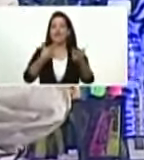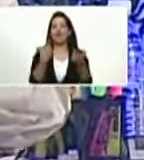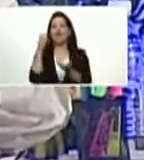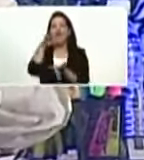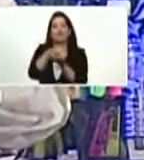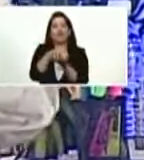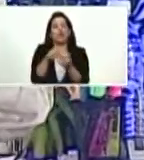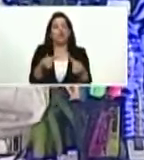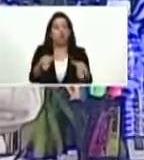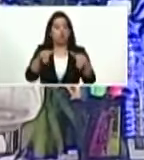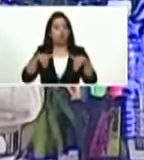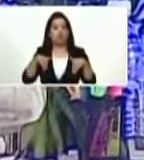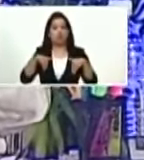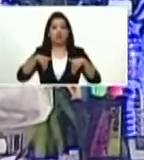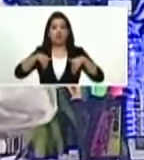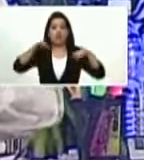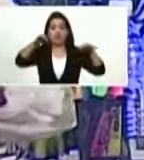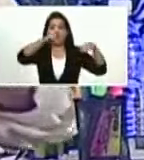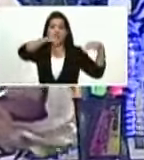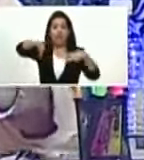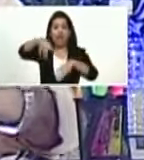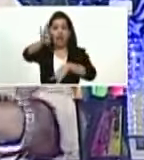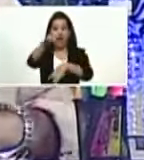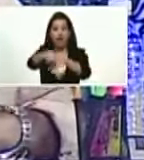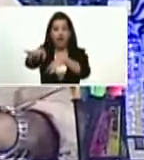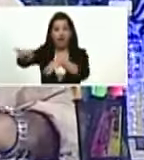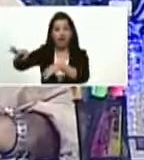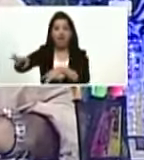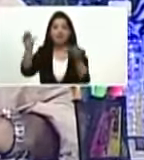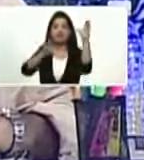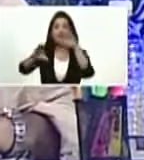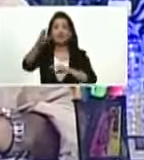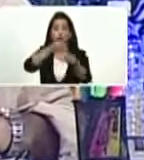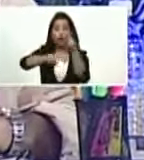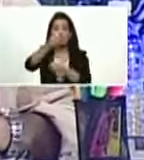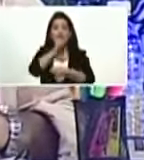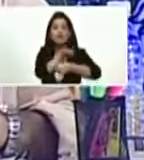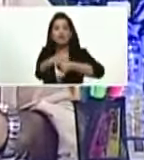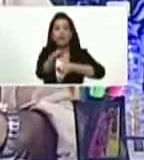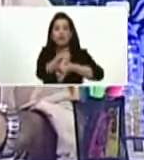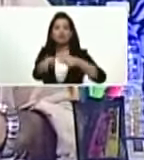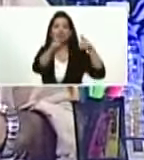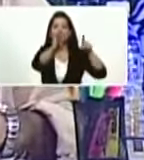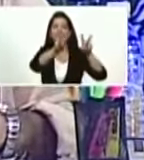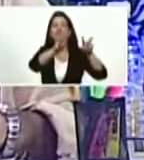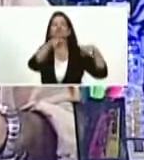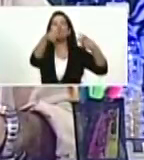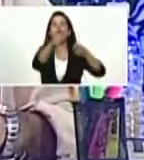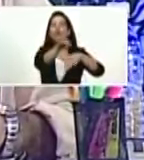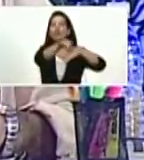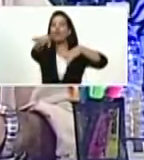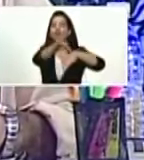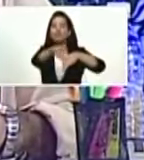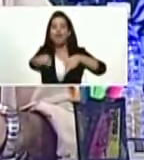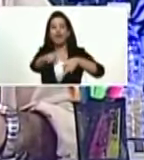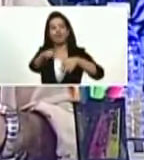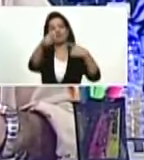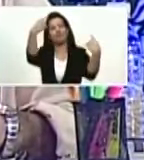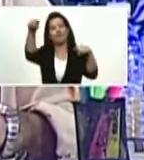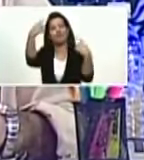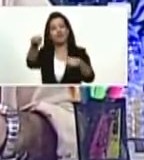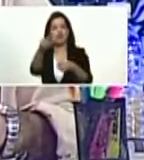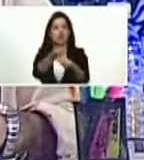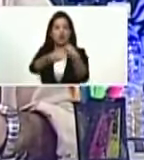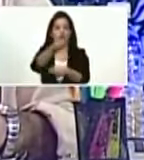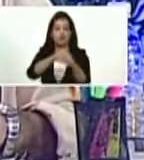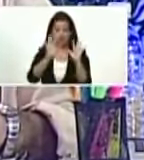neoliberalismo marcó toda la ciencia económica. O el econometrismo,